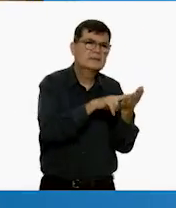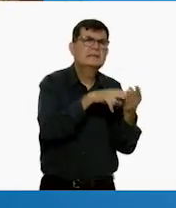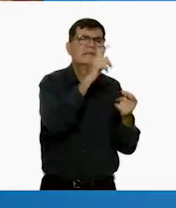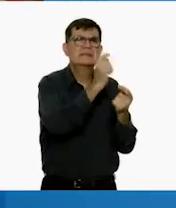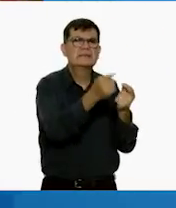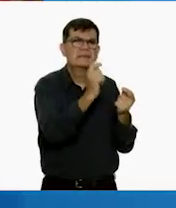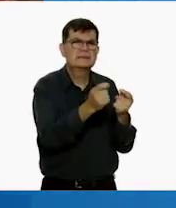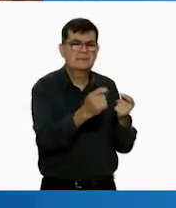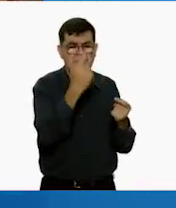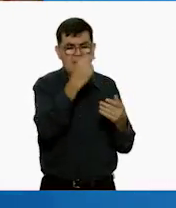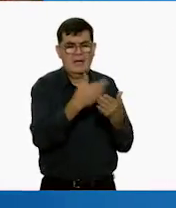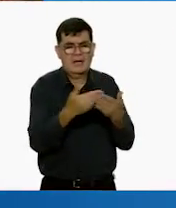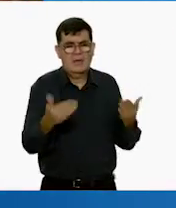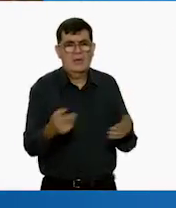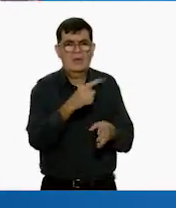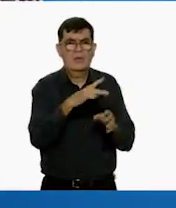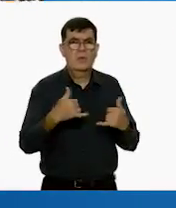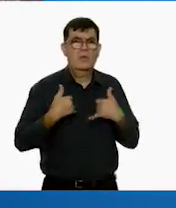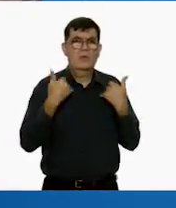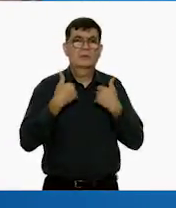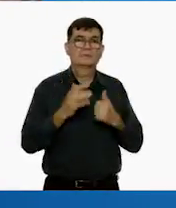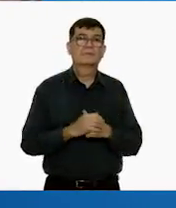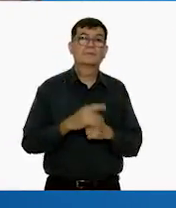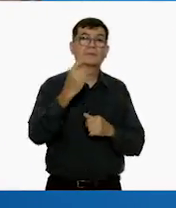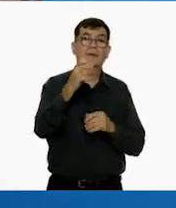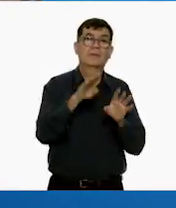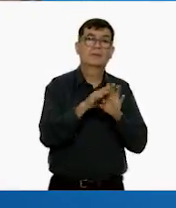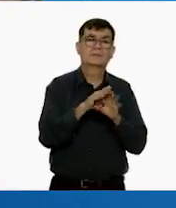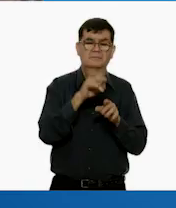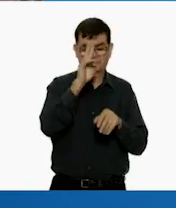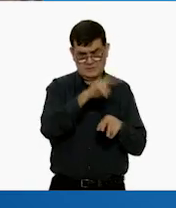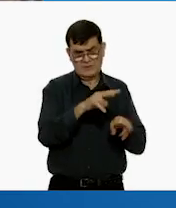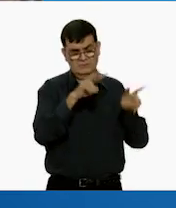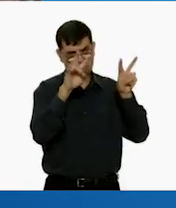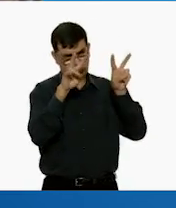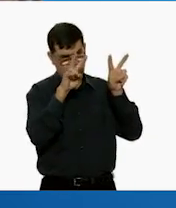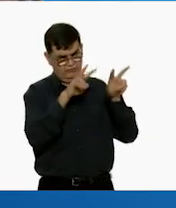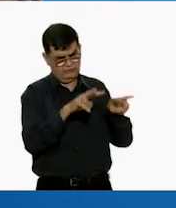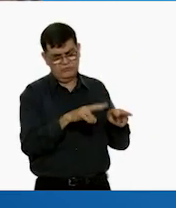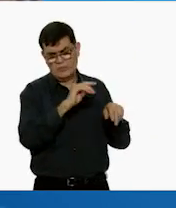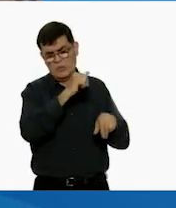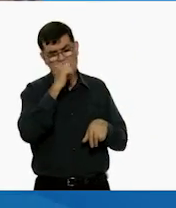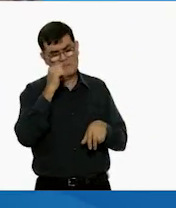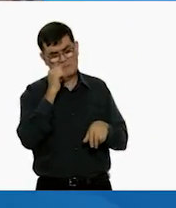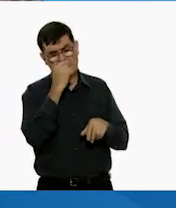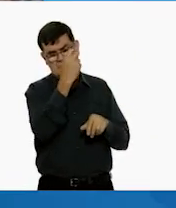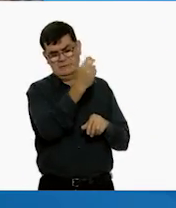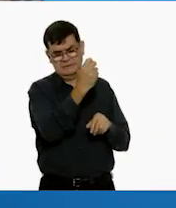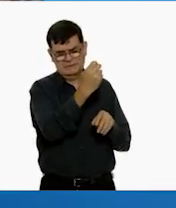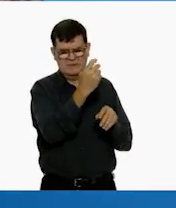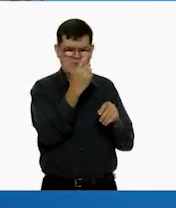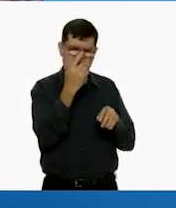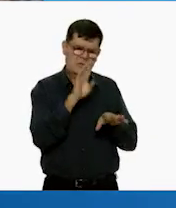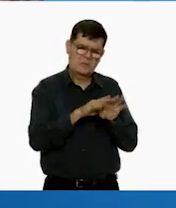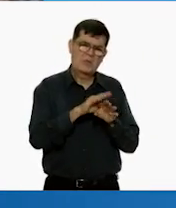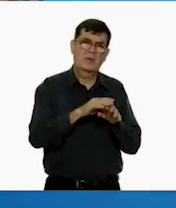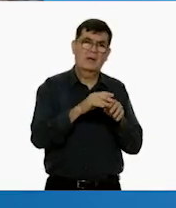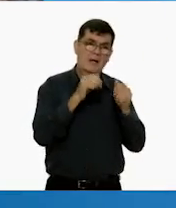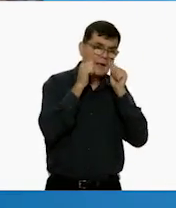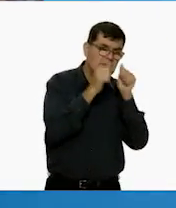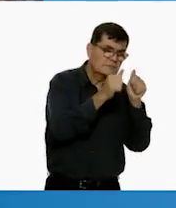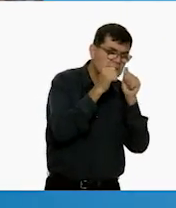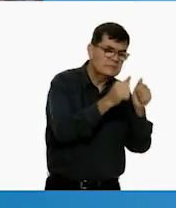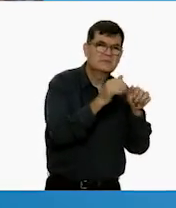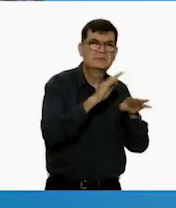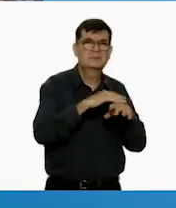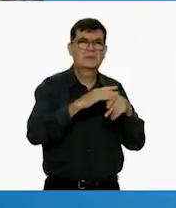qué significa para ahora los jóvenes, ¿no? Diego Rivera era un gran admirador de Benito Juárez, no solo a nivel simbólico, sino también